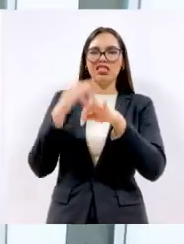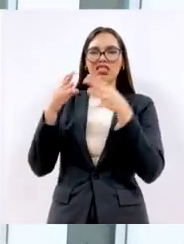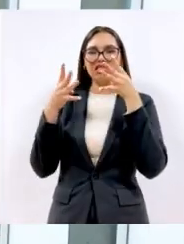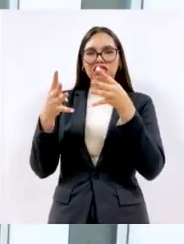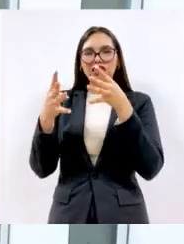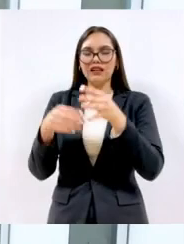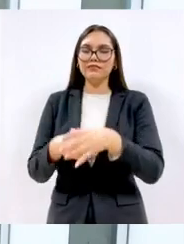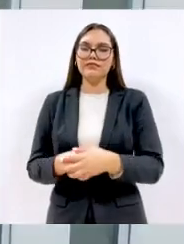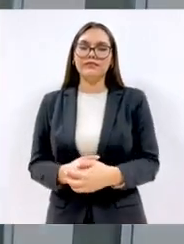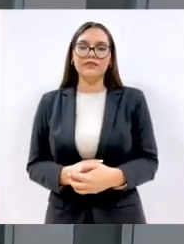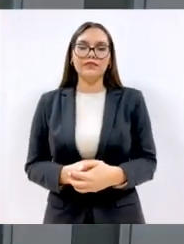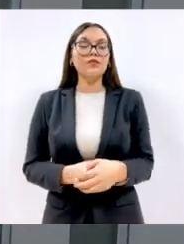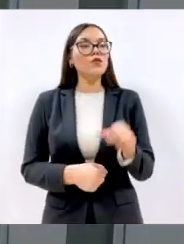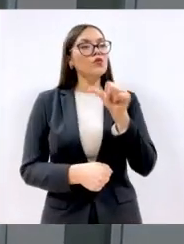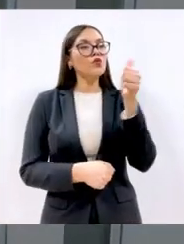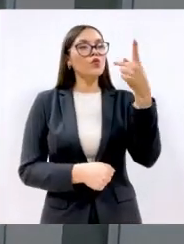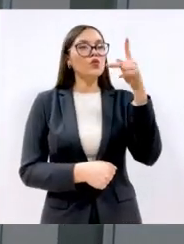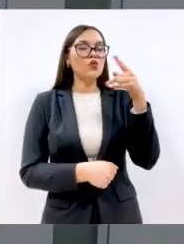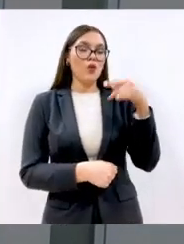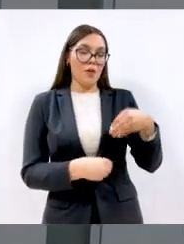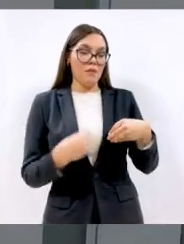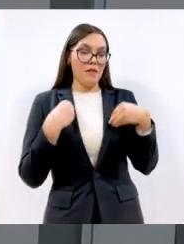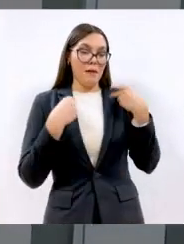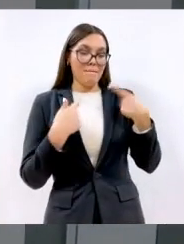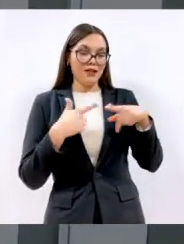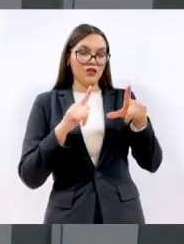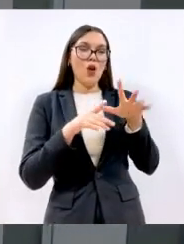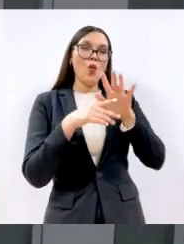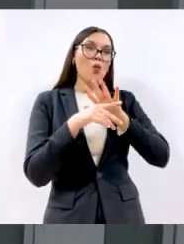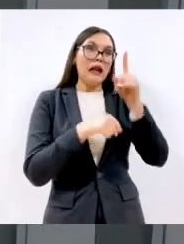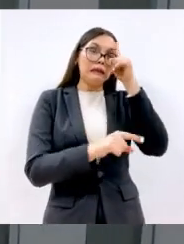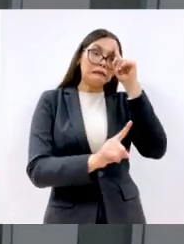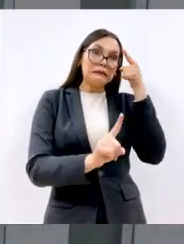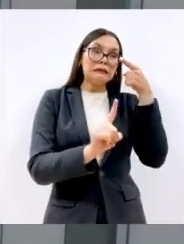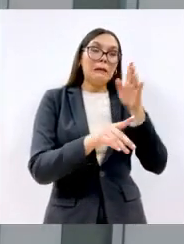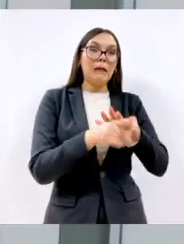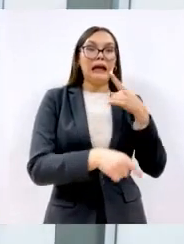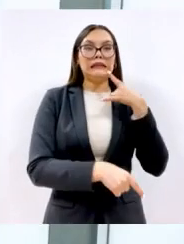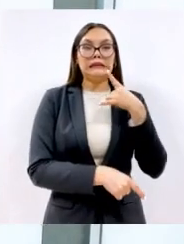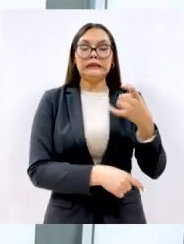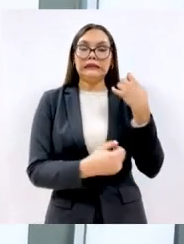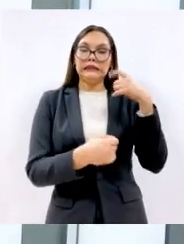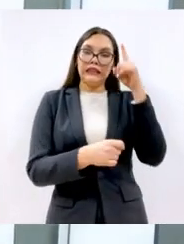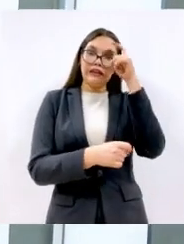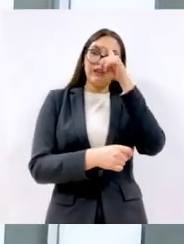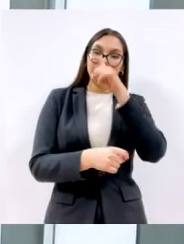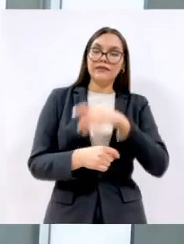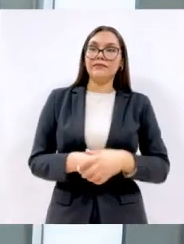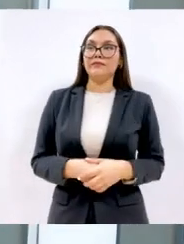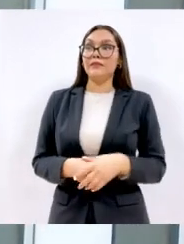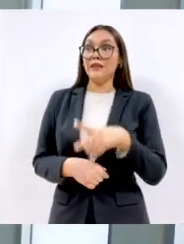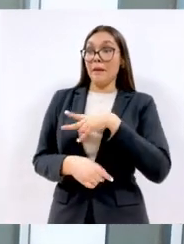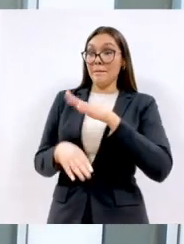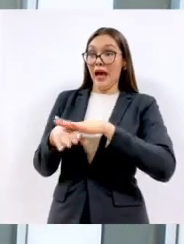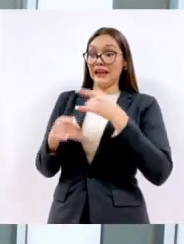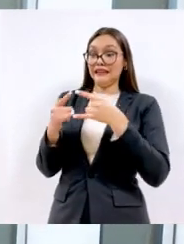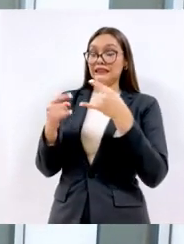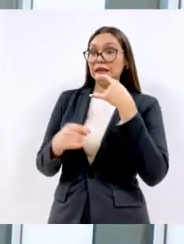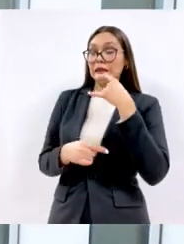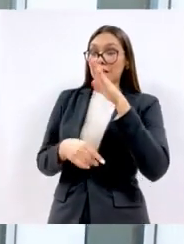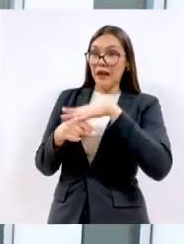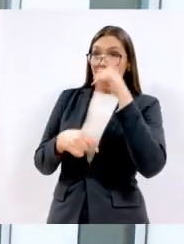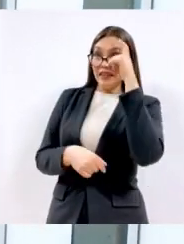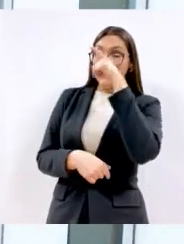que los maltratos. ¿Cuál ha sido tu más grande desafío personal? Mi desafío personal más grande fue ser